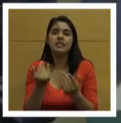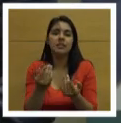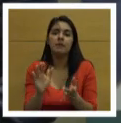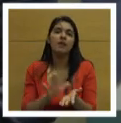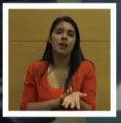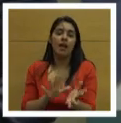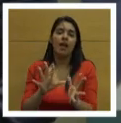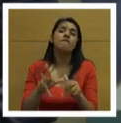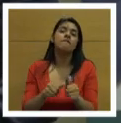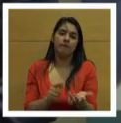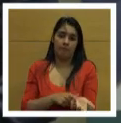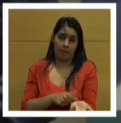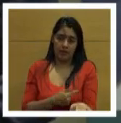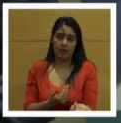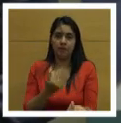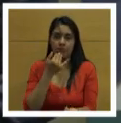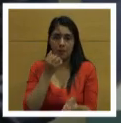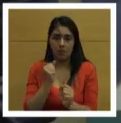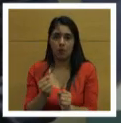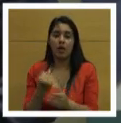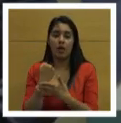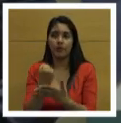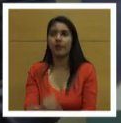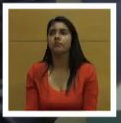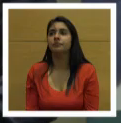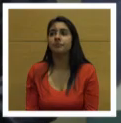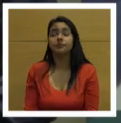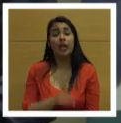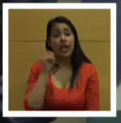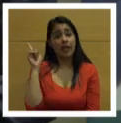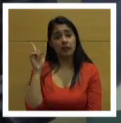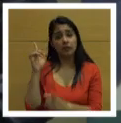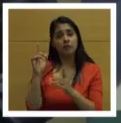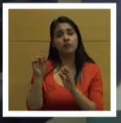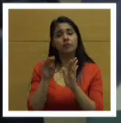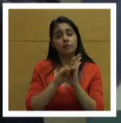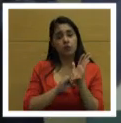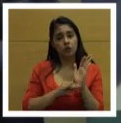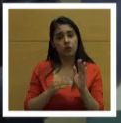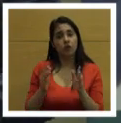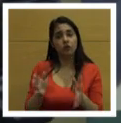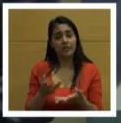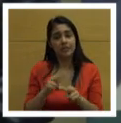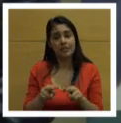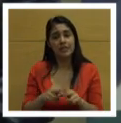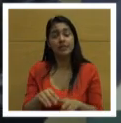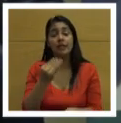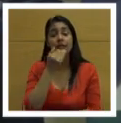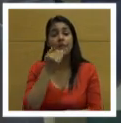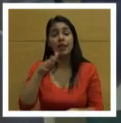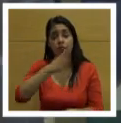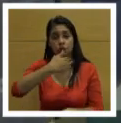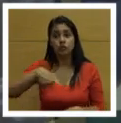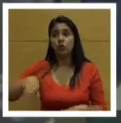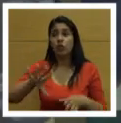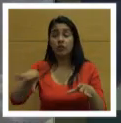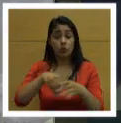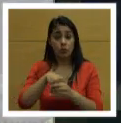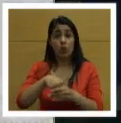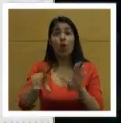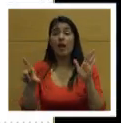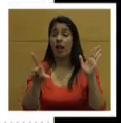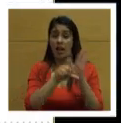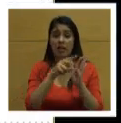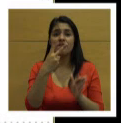Bueno, esas son las personas que el protocolo femicidio se activa, digamos, y también nosotros incluimos, a pesar de que en la ley,